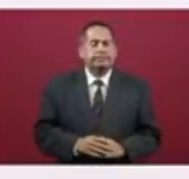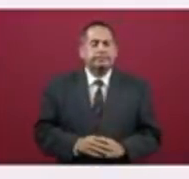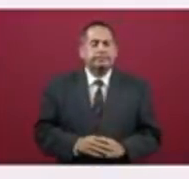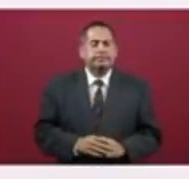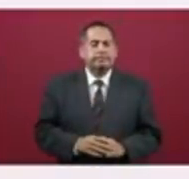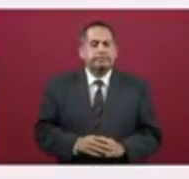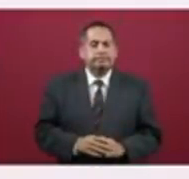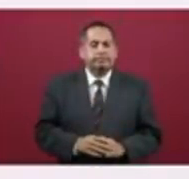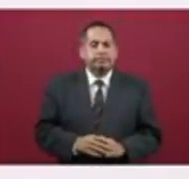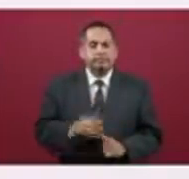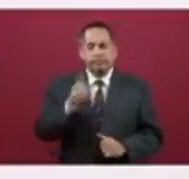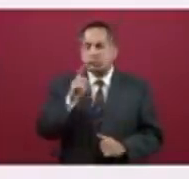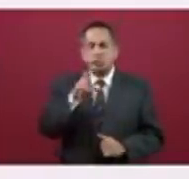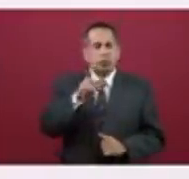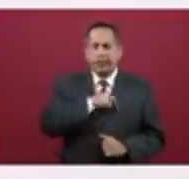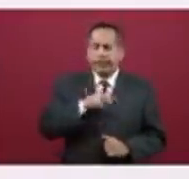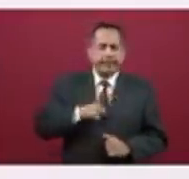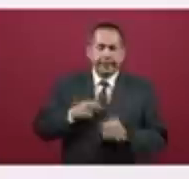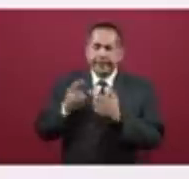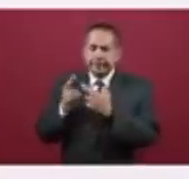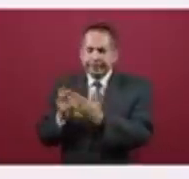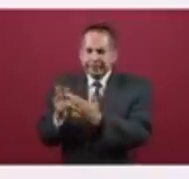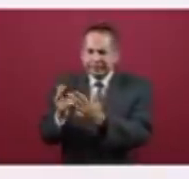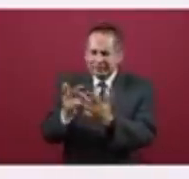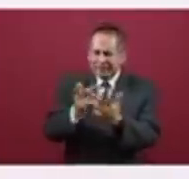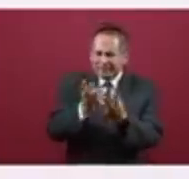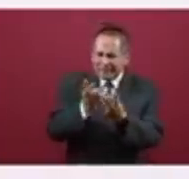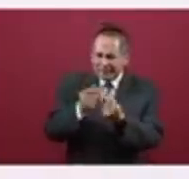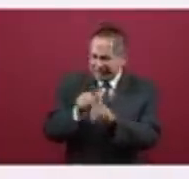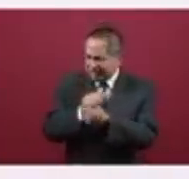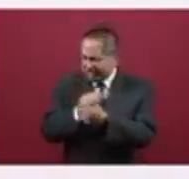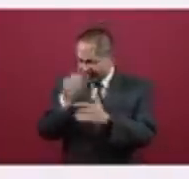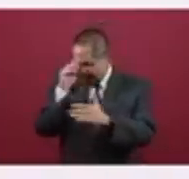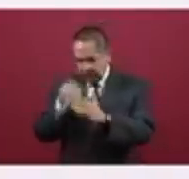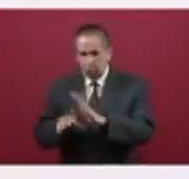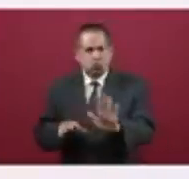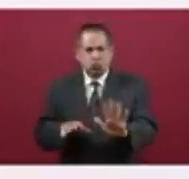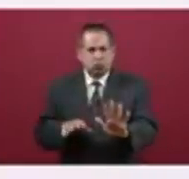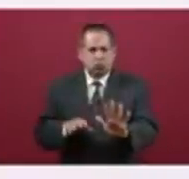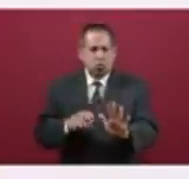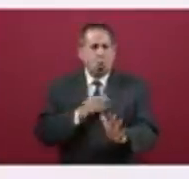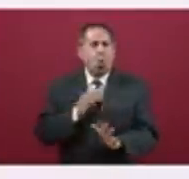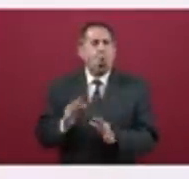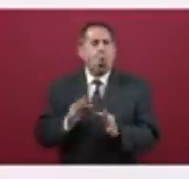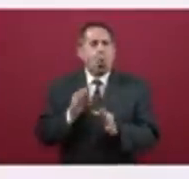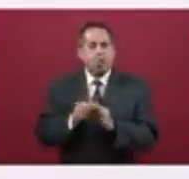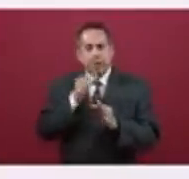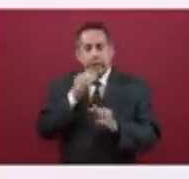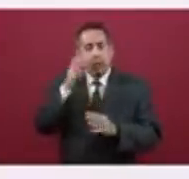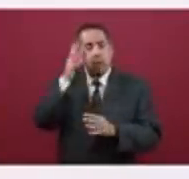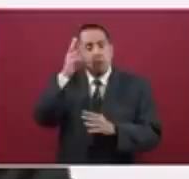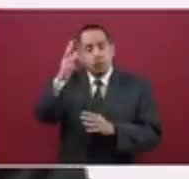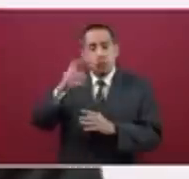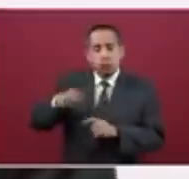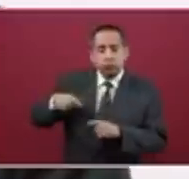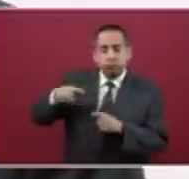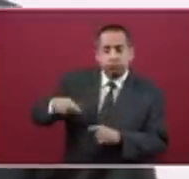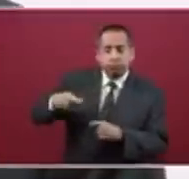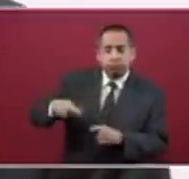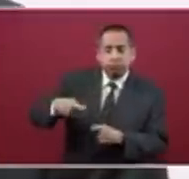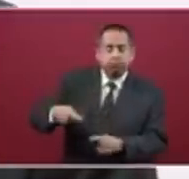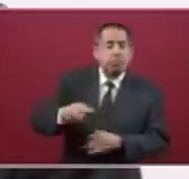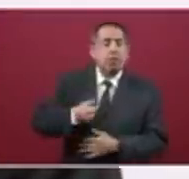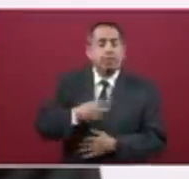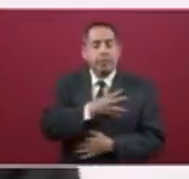que evitar que se destruye el territorio y entregar buenas cuentas a las nuevas generaciones a nuestros